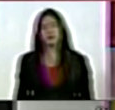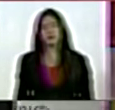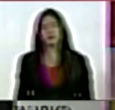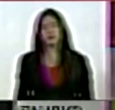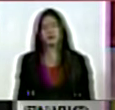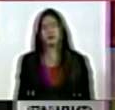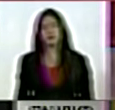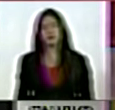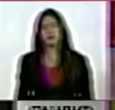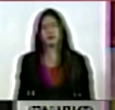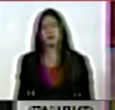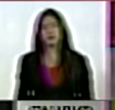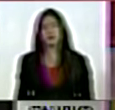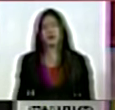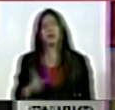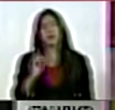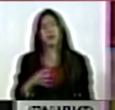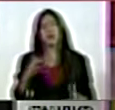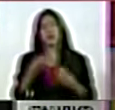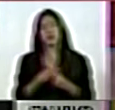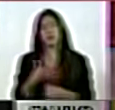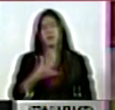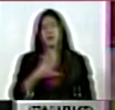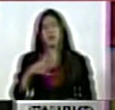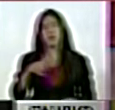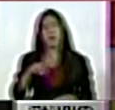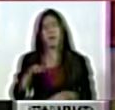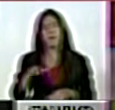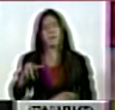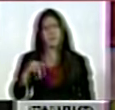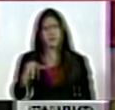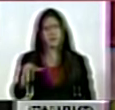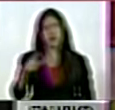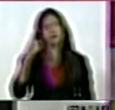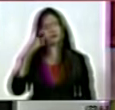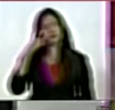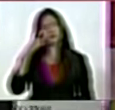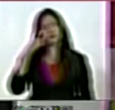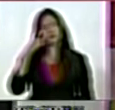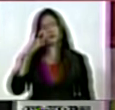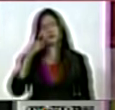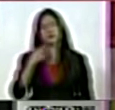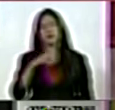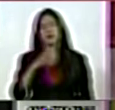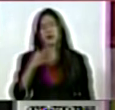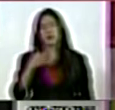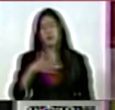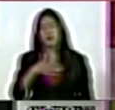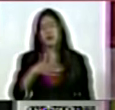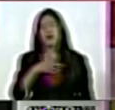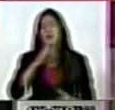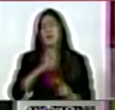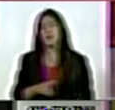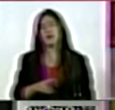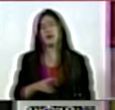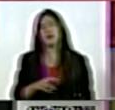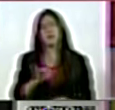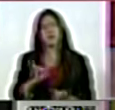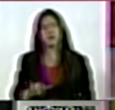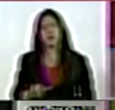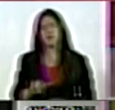Minh, caminemos con nuestros propios pies, pensemos con nuestra propia cabeza y actuemos con nuestros